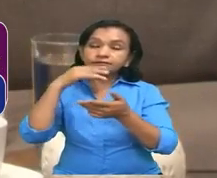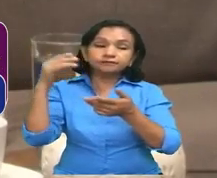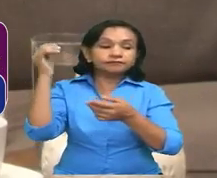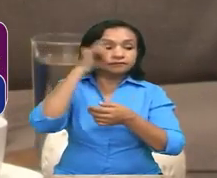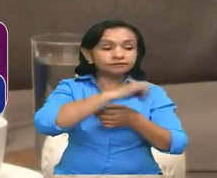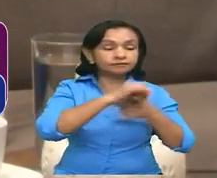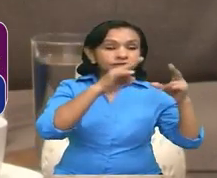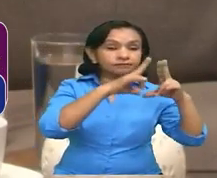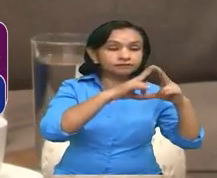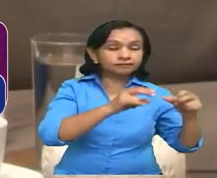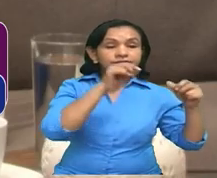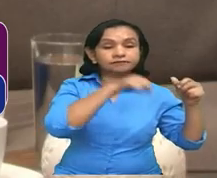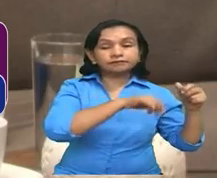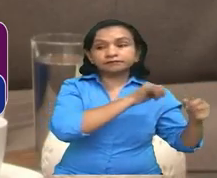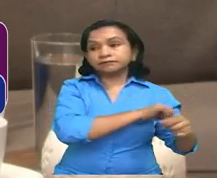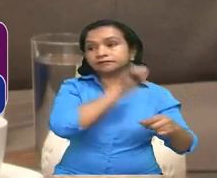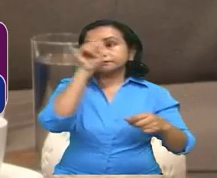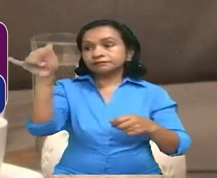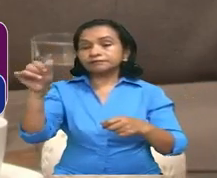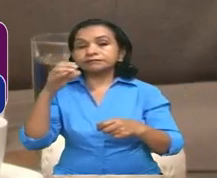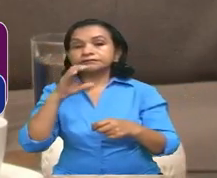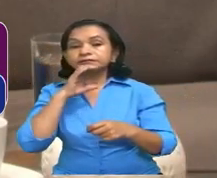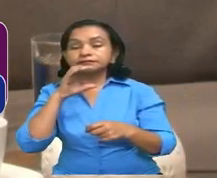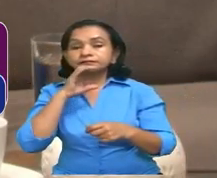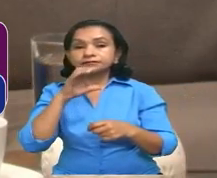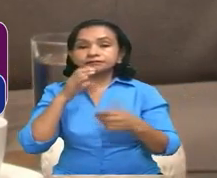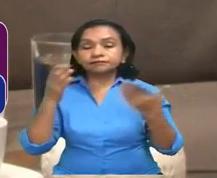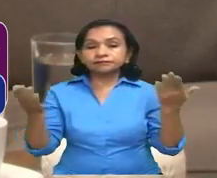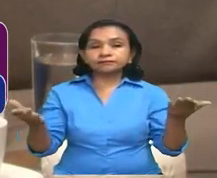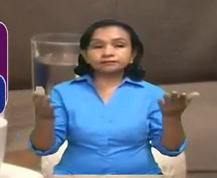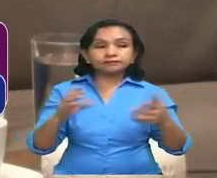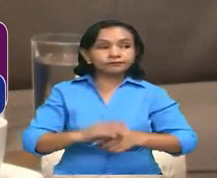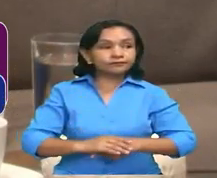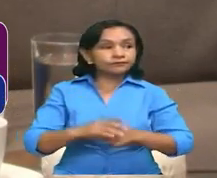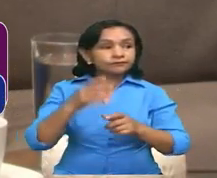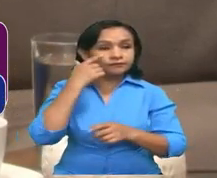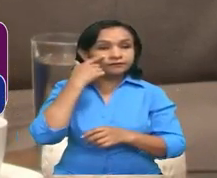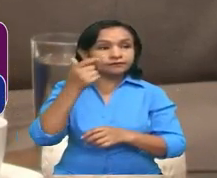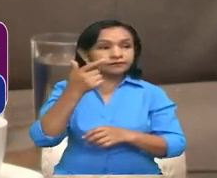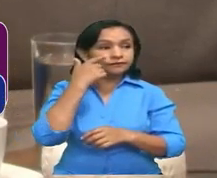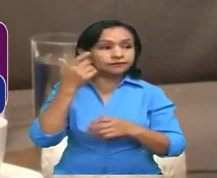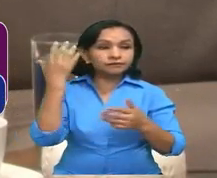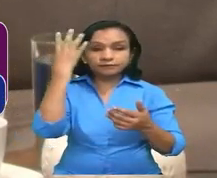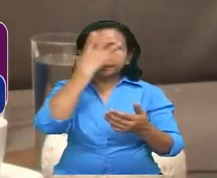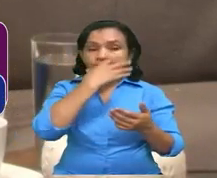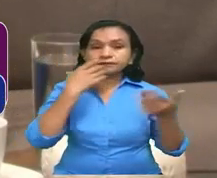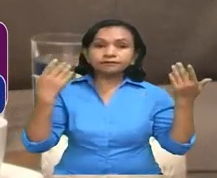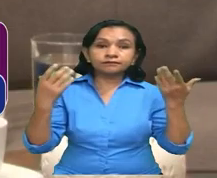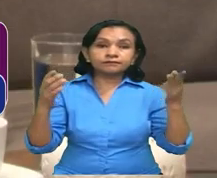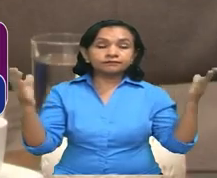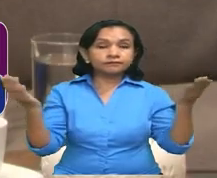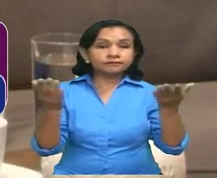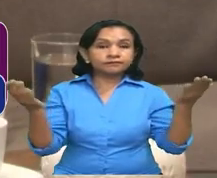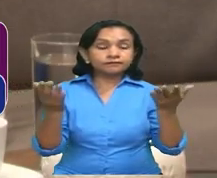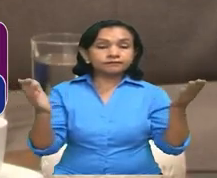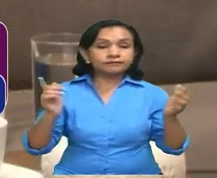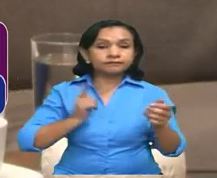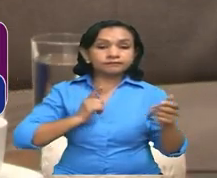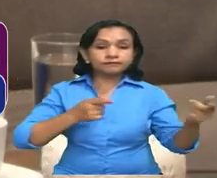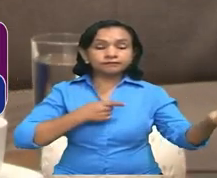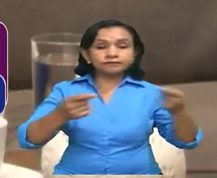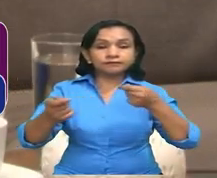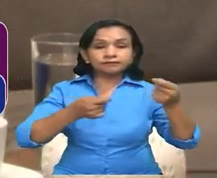empezó por toda una campaña para promocionar el país primero y crear esa demanda pues en el país y que tengan el interés de visitarnos. Hicimos